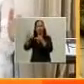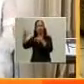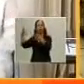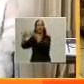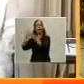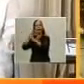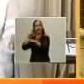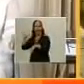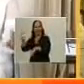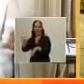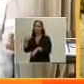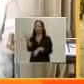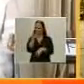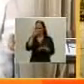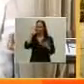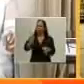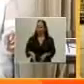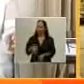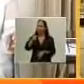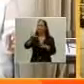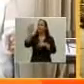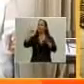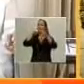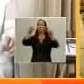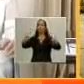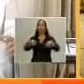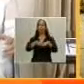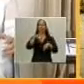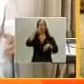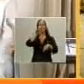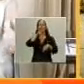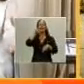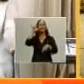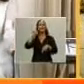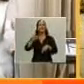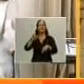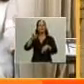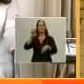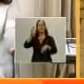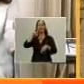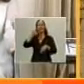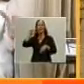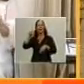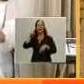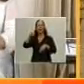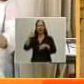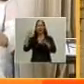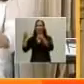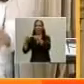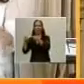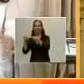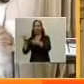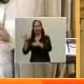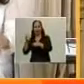las investigaciones, y yo diría también monopolizaba las escuchas ilegales, que ese era el gran problema de este último tiempo,